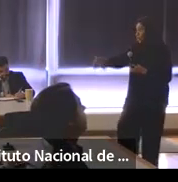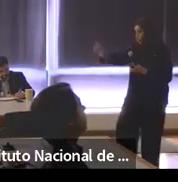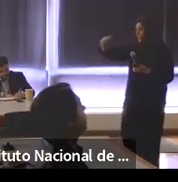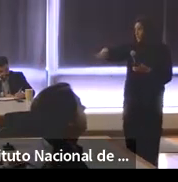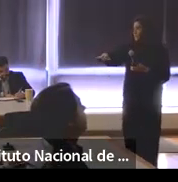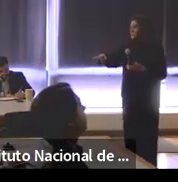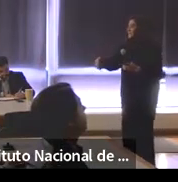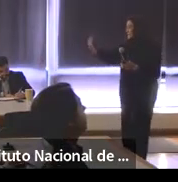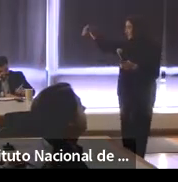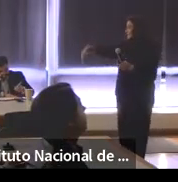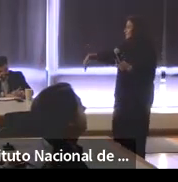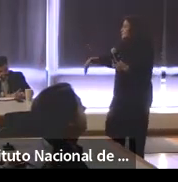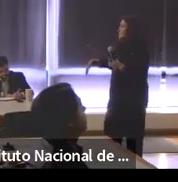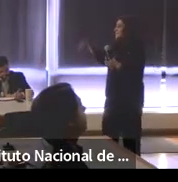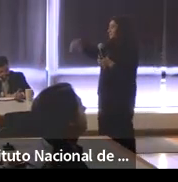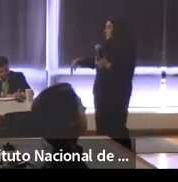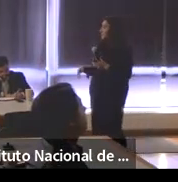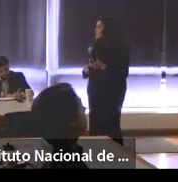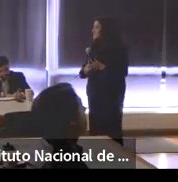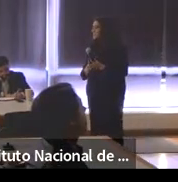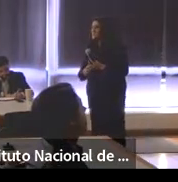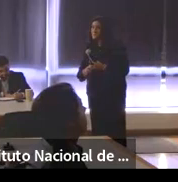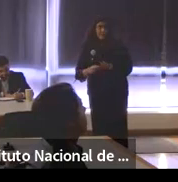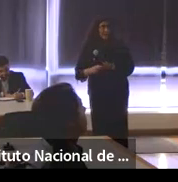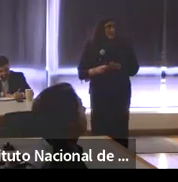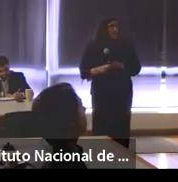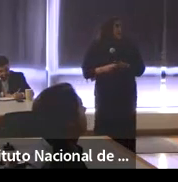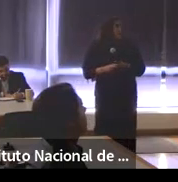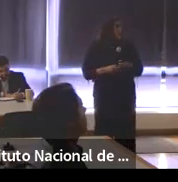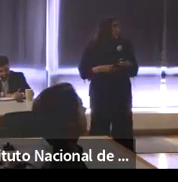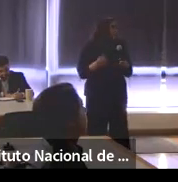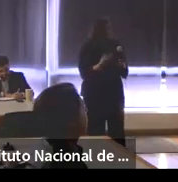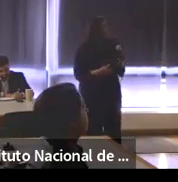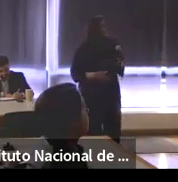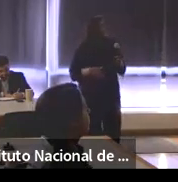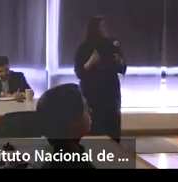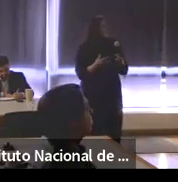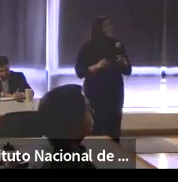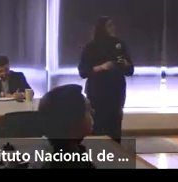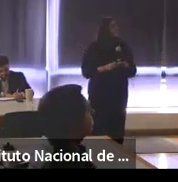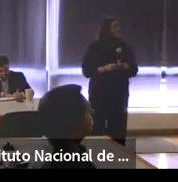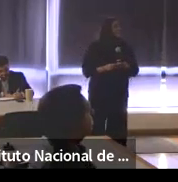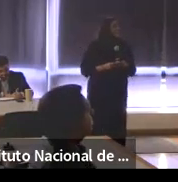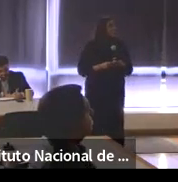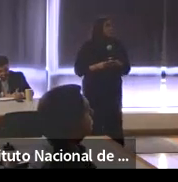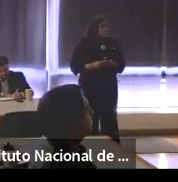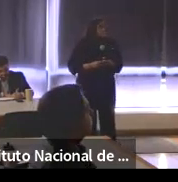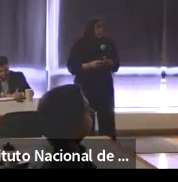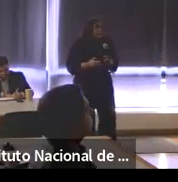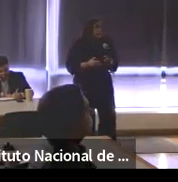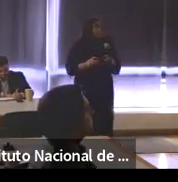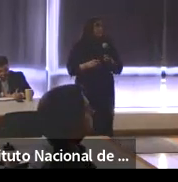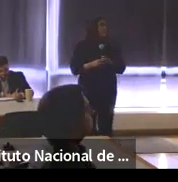lo vivimos hasta que ya estamos en la toma de decisiones la otra parte es la interdependencia de actividades